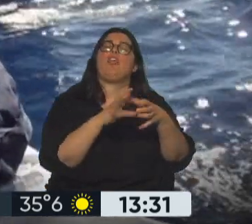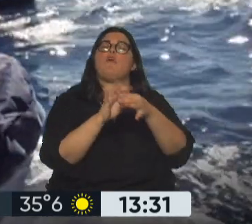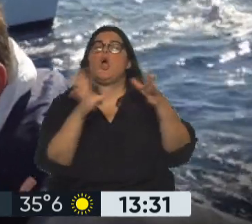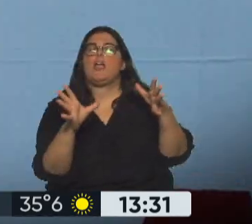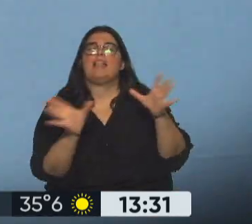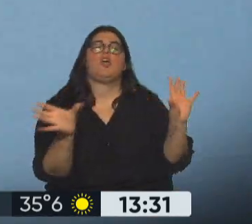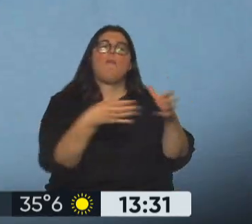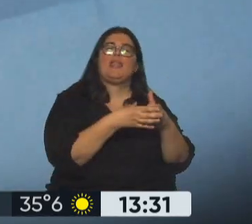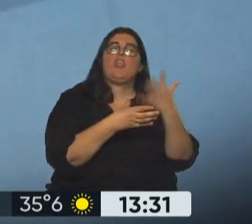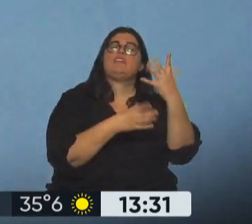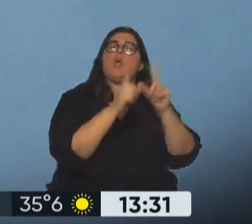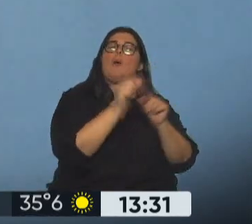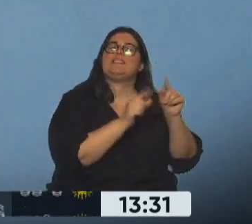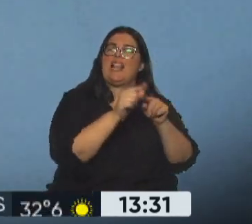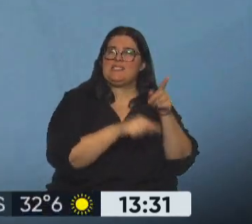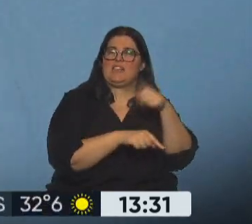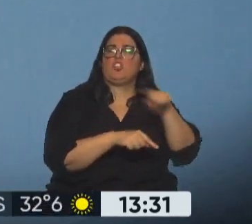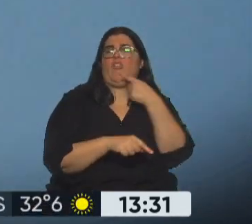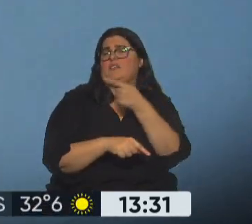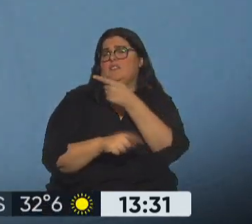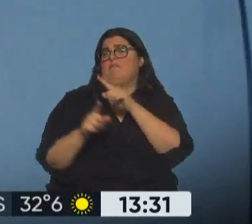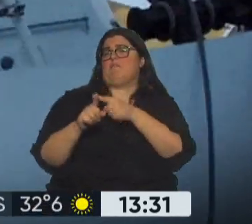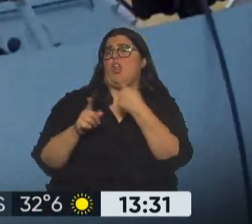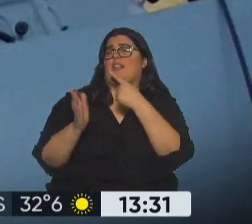5 Estrellas, quienes las consideran un fracaso.